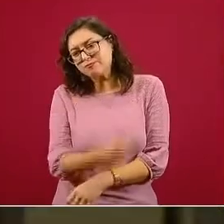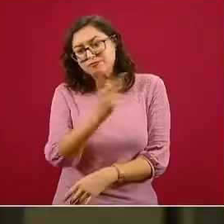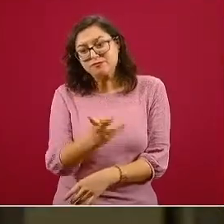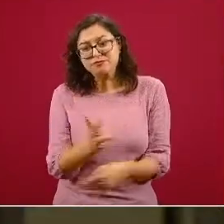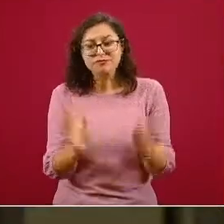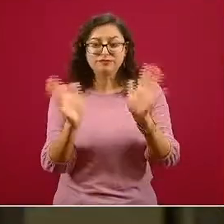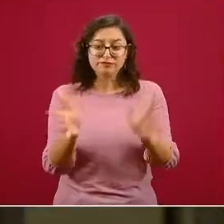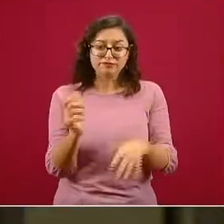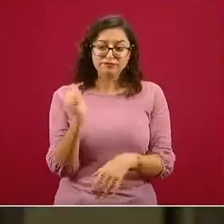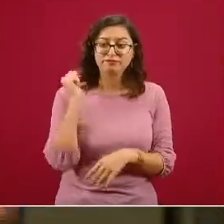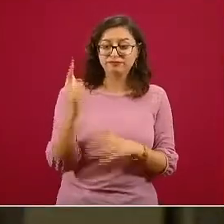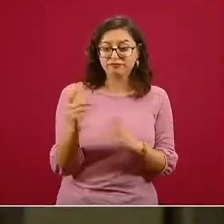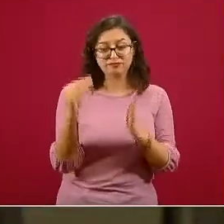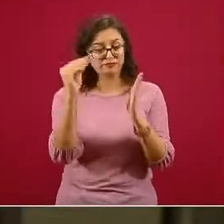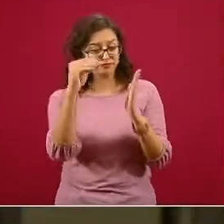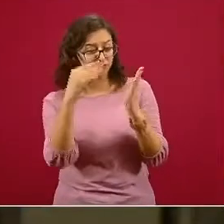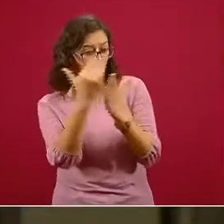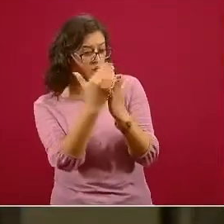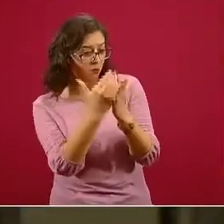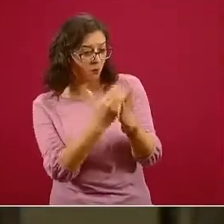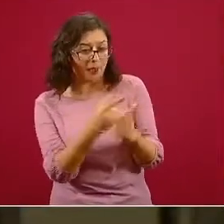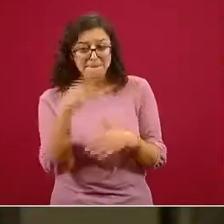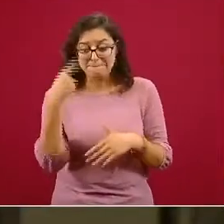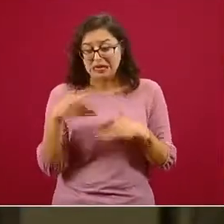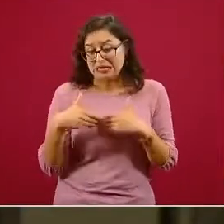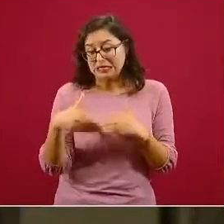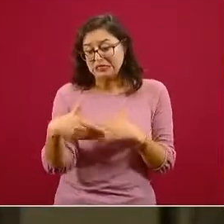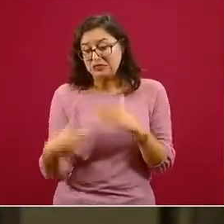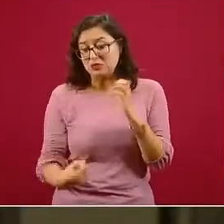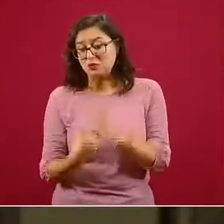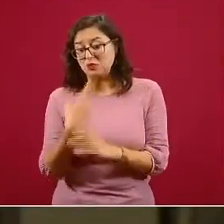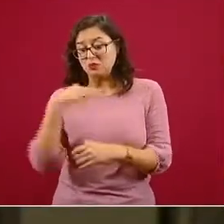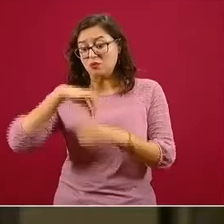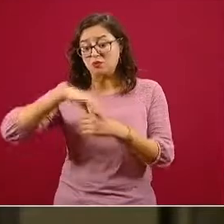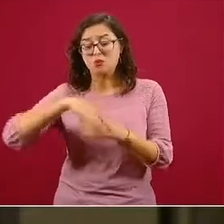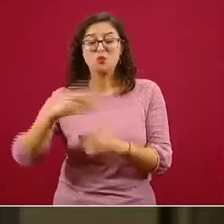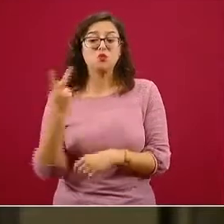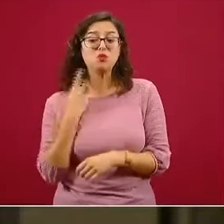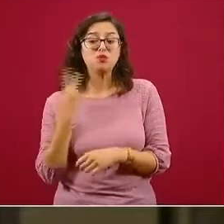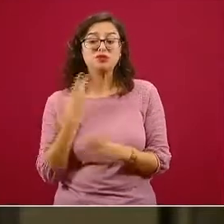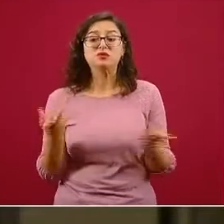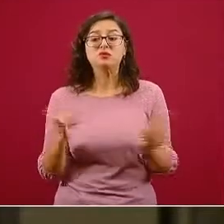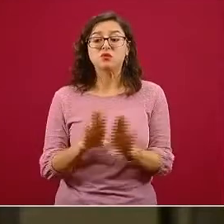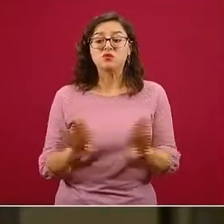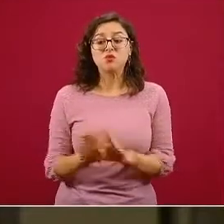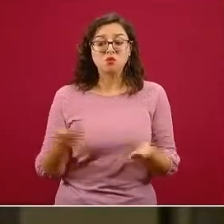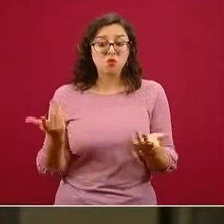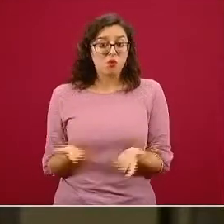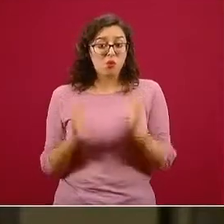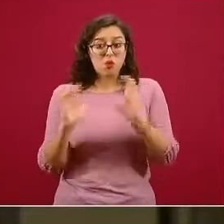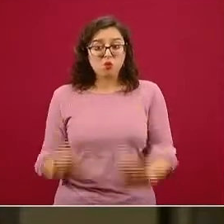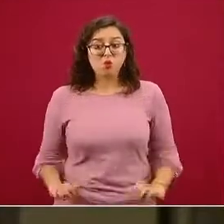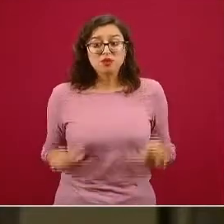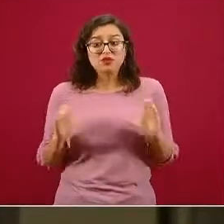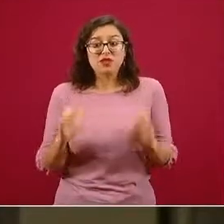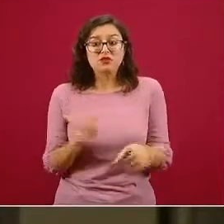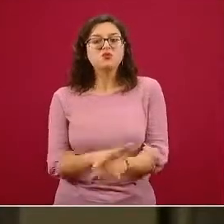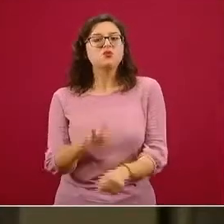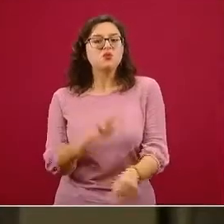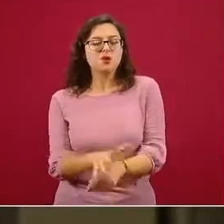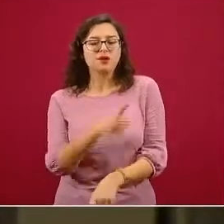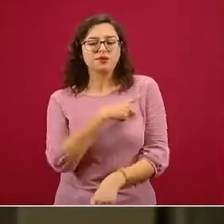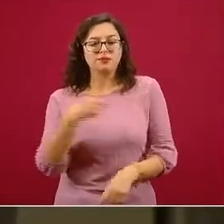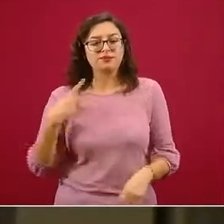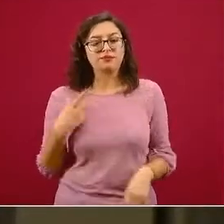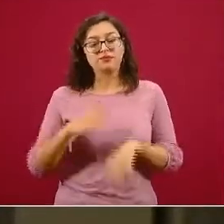si ya se diseñó un protocolo para entrar a esta fase política, qué tipo de previsiones se tienen en particular y sobre